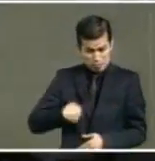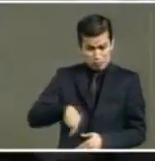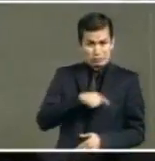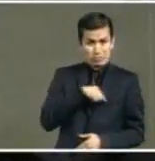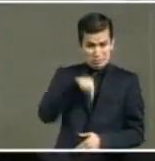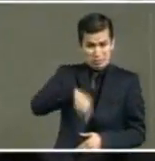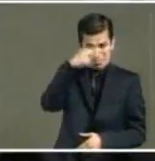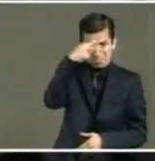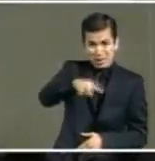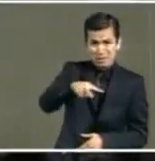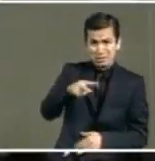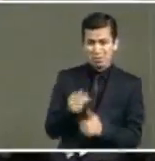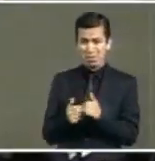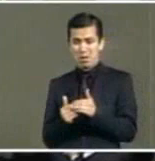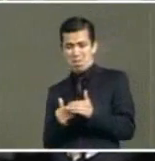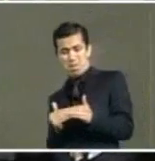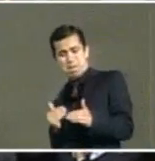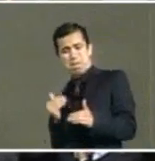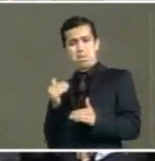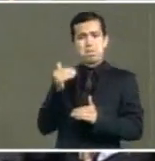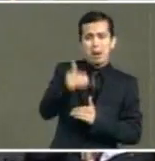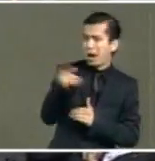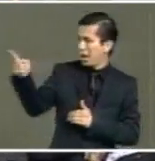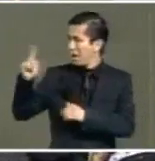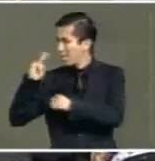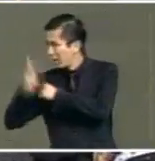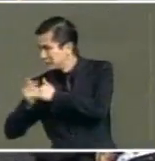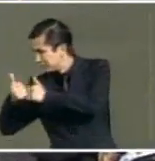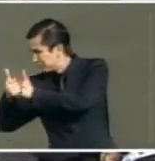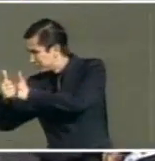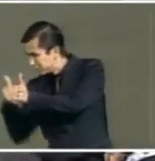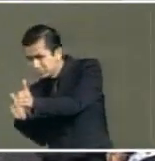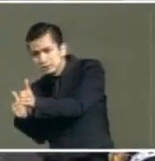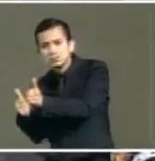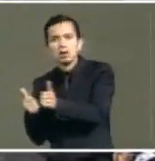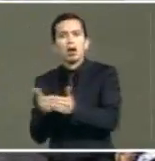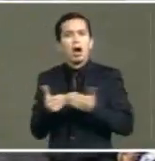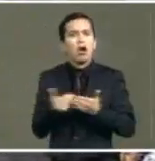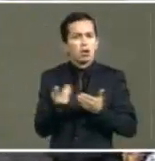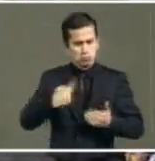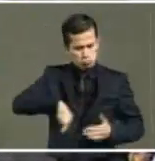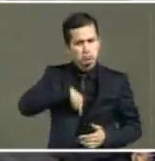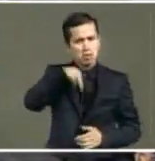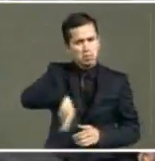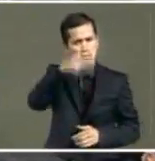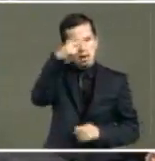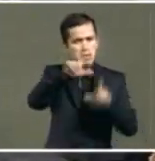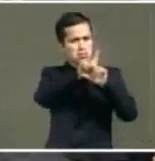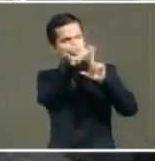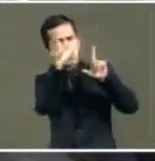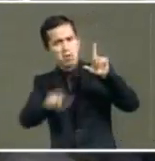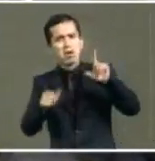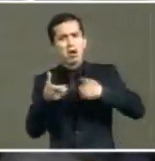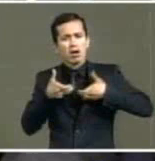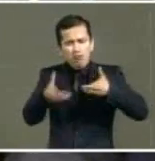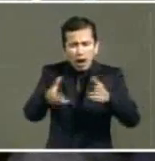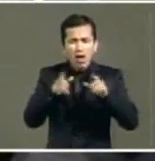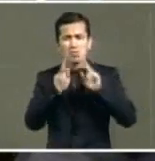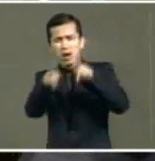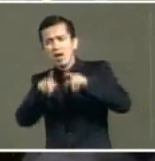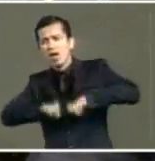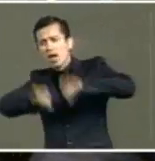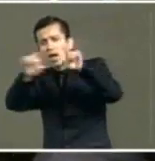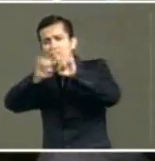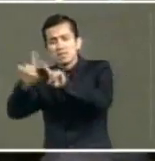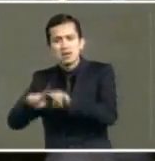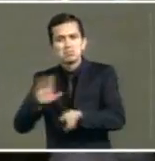a sus competidores del mundo. Hoy nuestra infraestructura es más sólida porque hemos invertido en